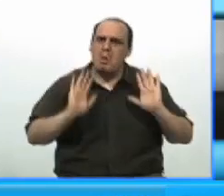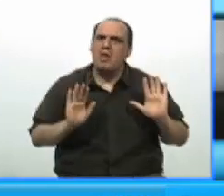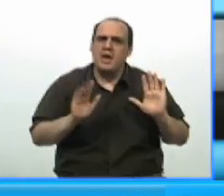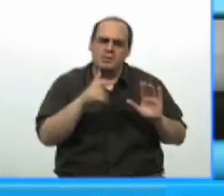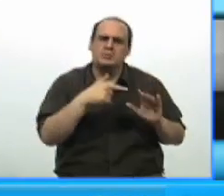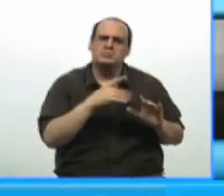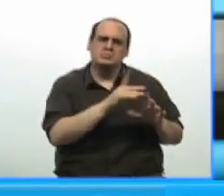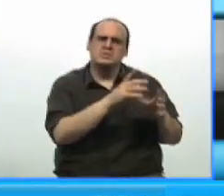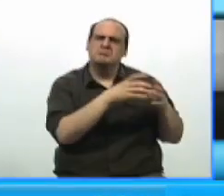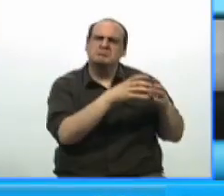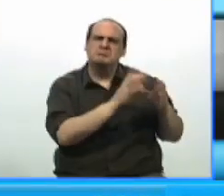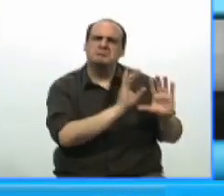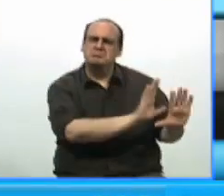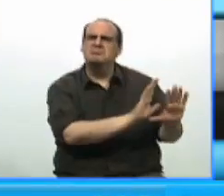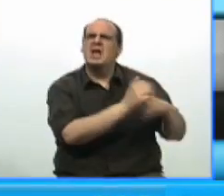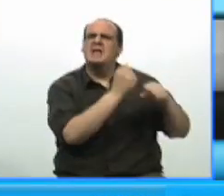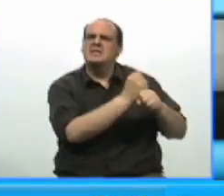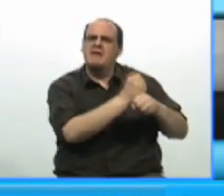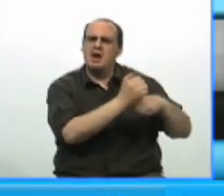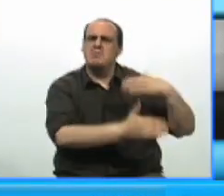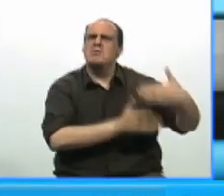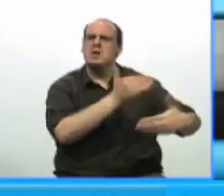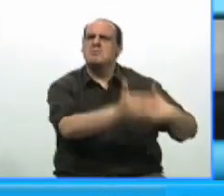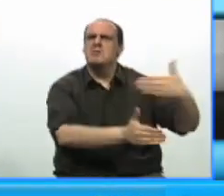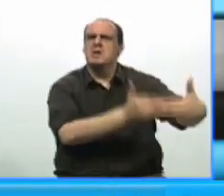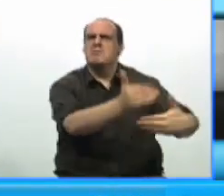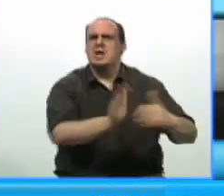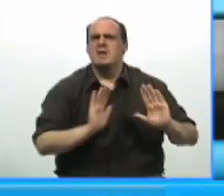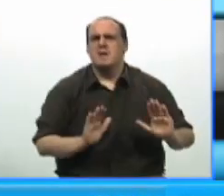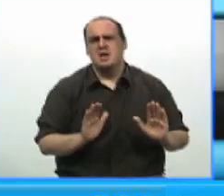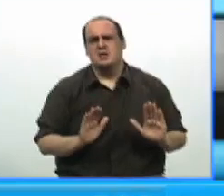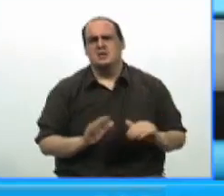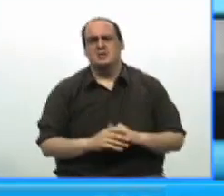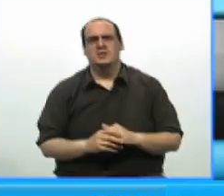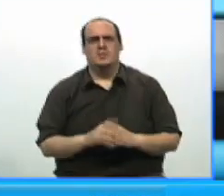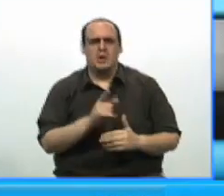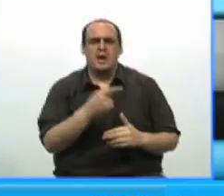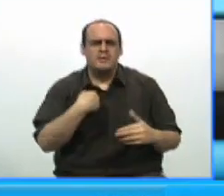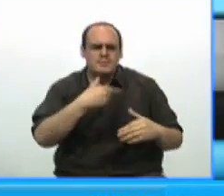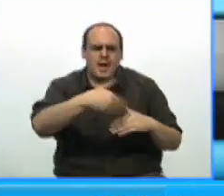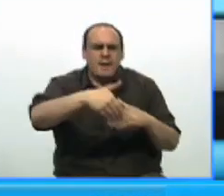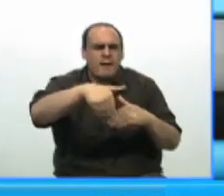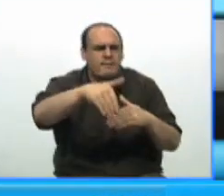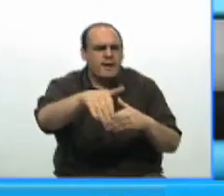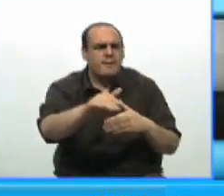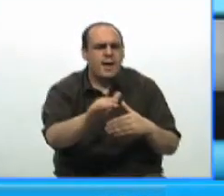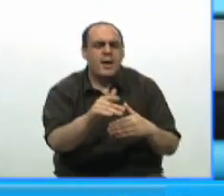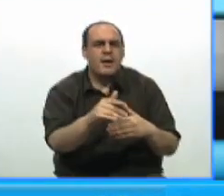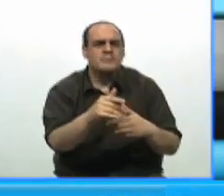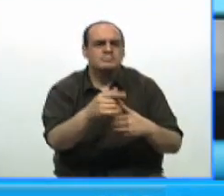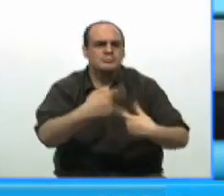han trabajado todos los entrenadores, porque a mí me parece que se aproxima buenas